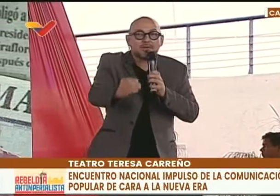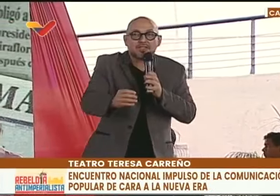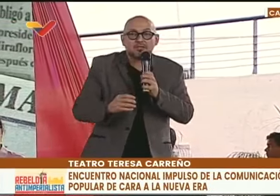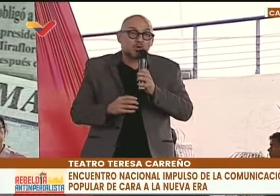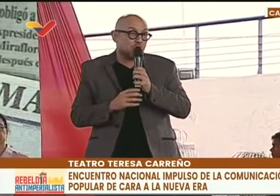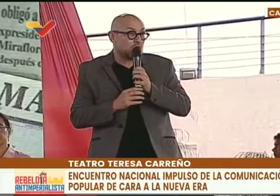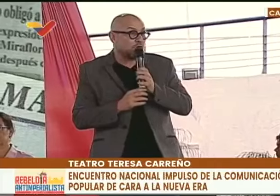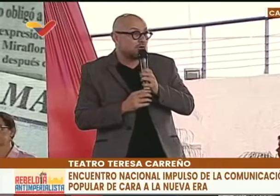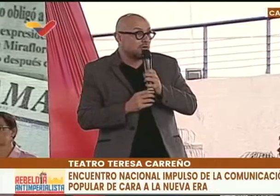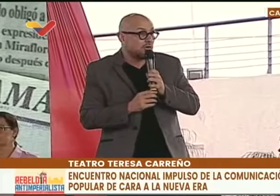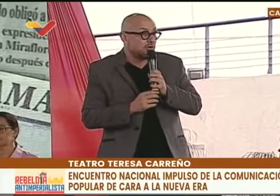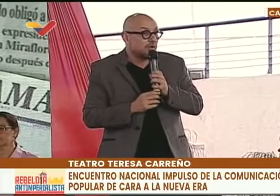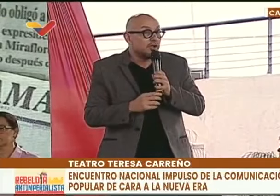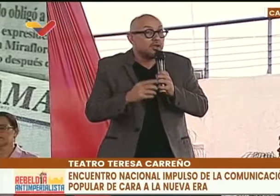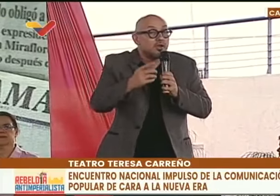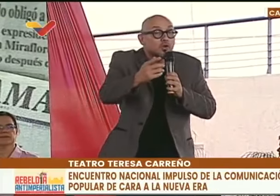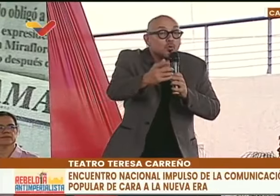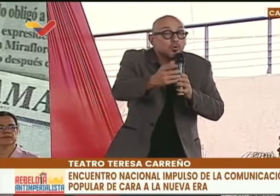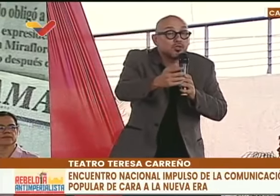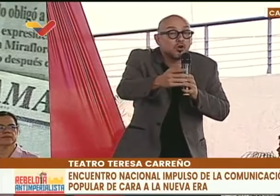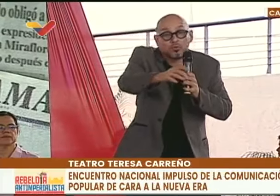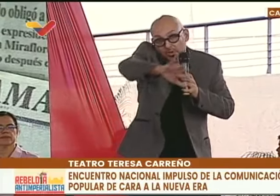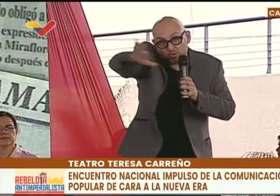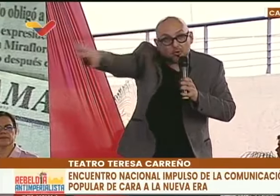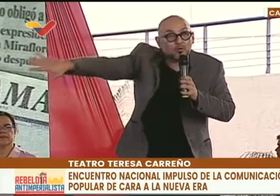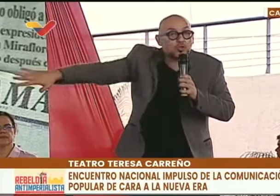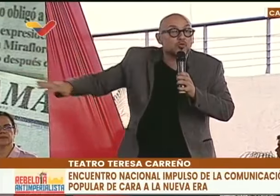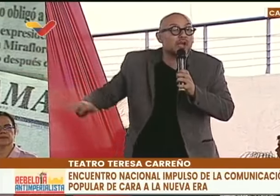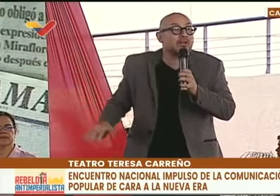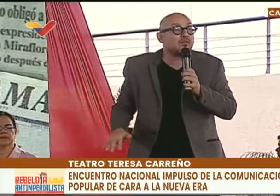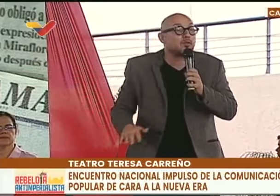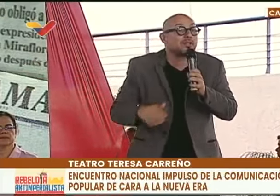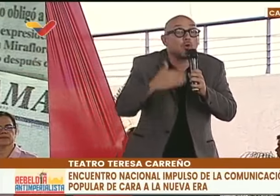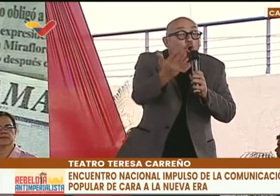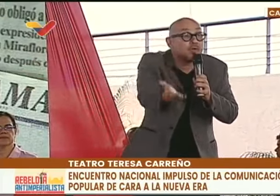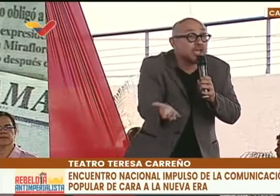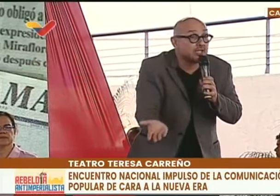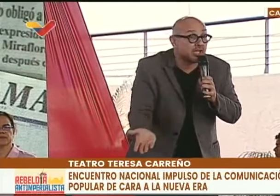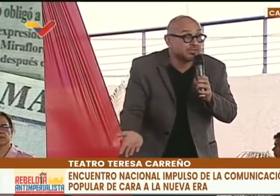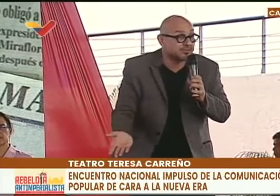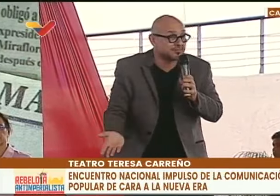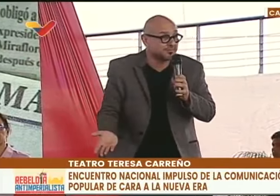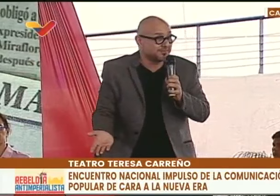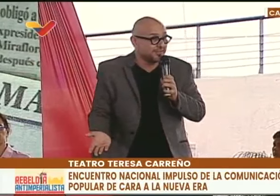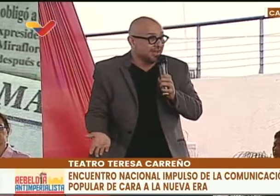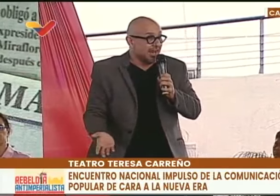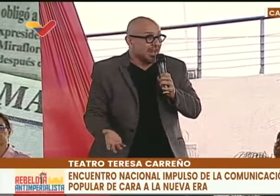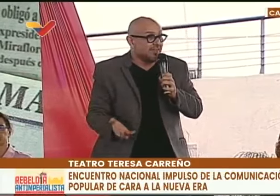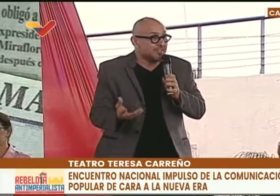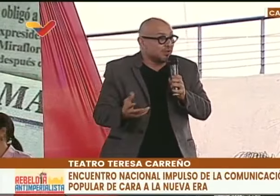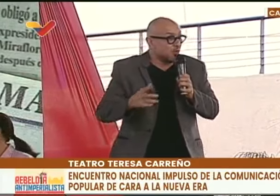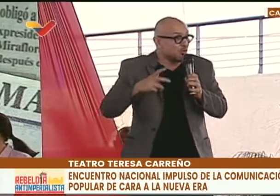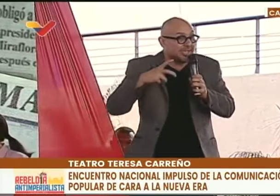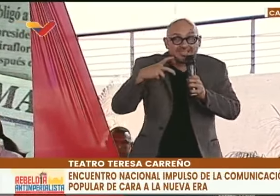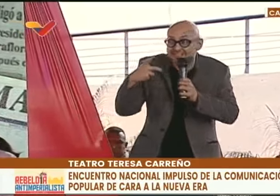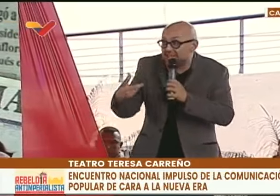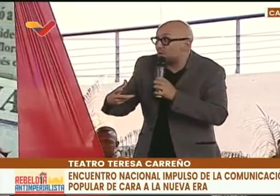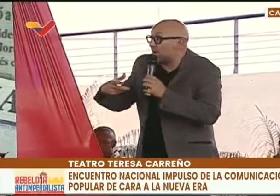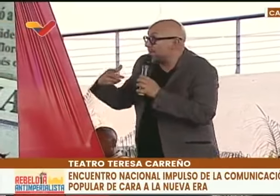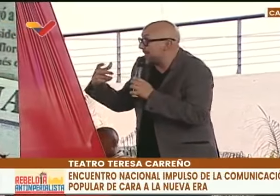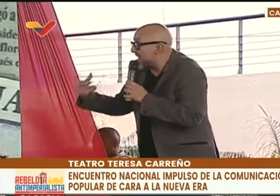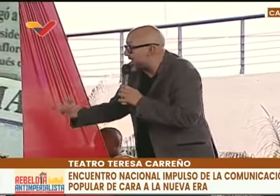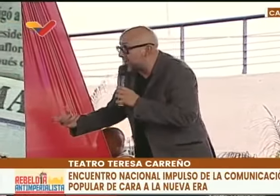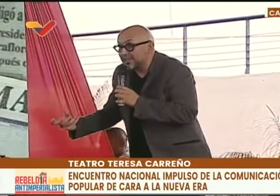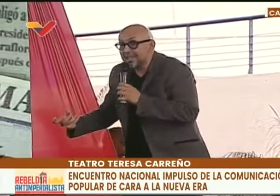reflexiones justamente vinculadas al tema de los golpes mediáticos. Hablaba de que en abril de 2002 se evidenció el primer